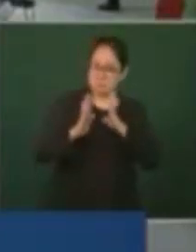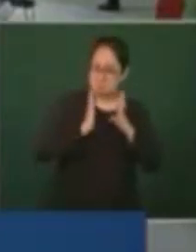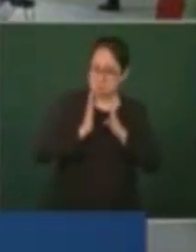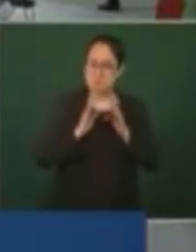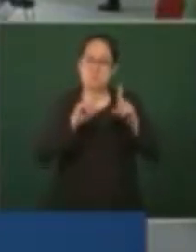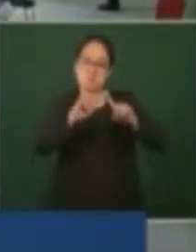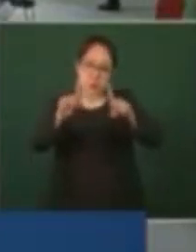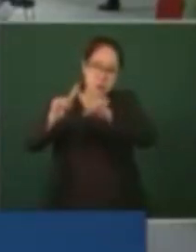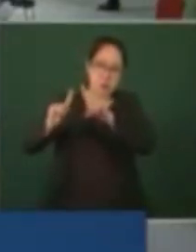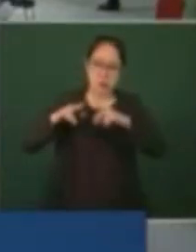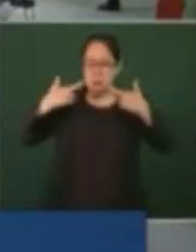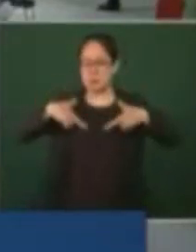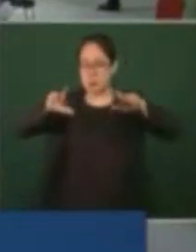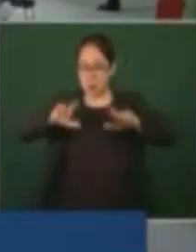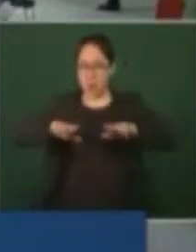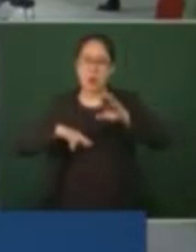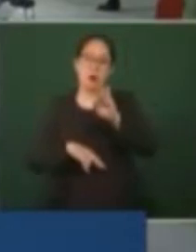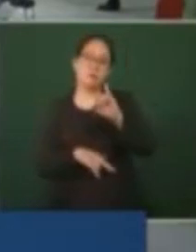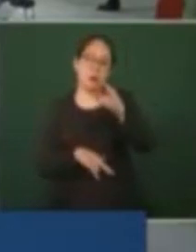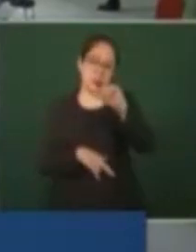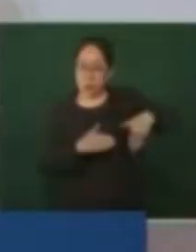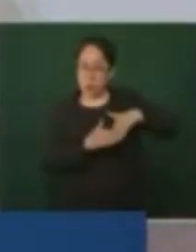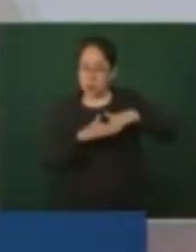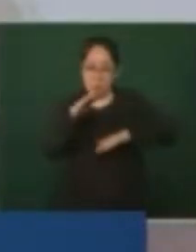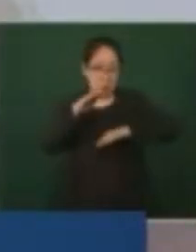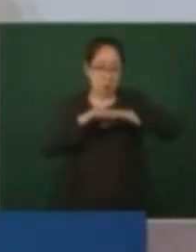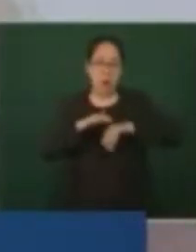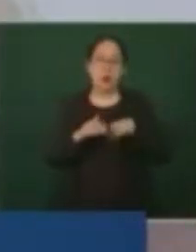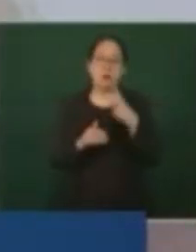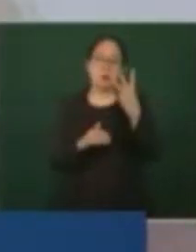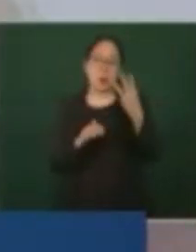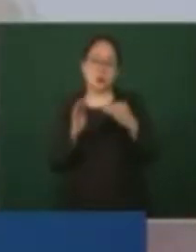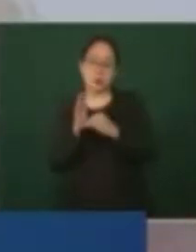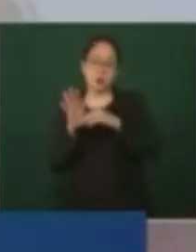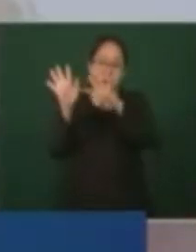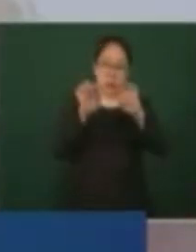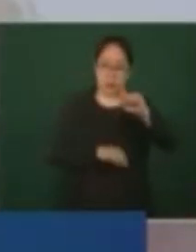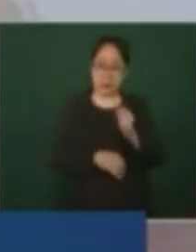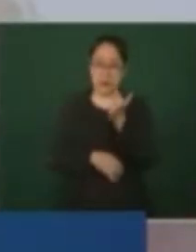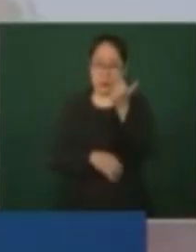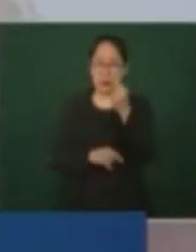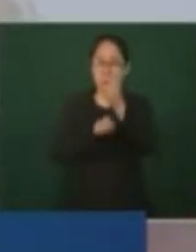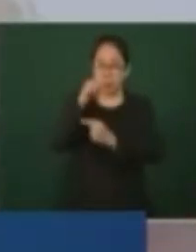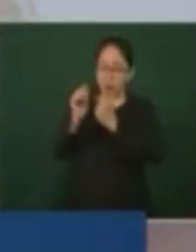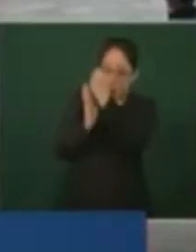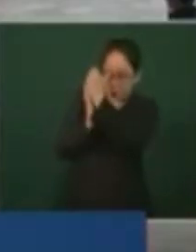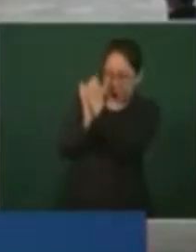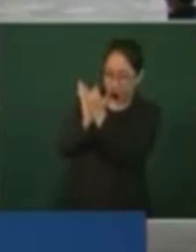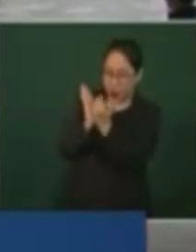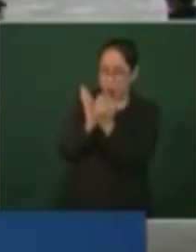Leonardo, sin quitarle la gravedad al contexto económico derivado del COVID, es un